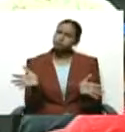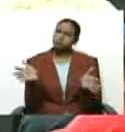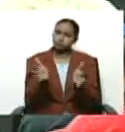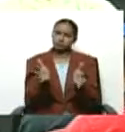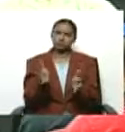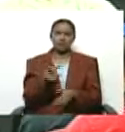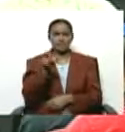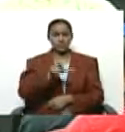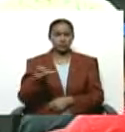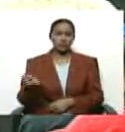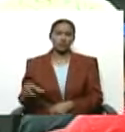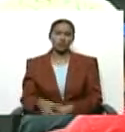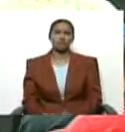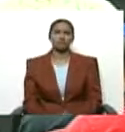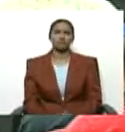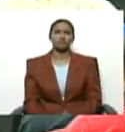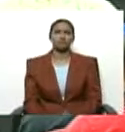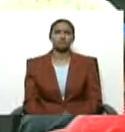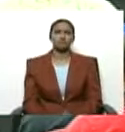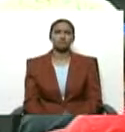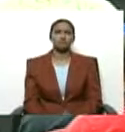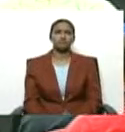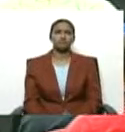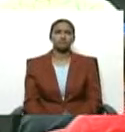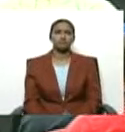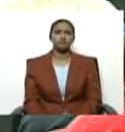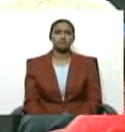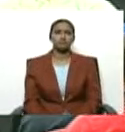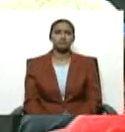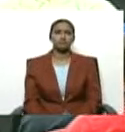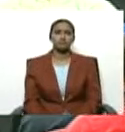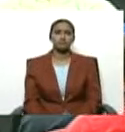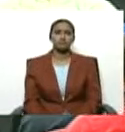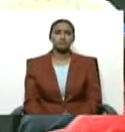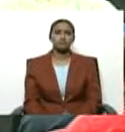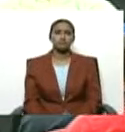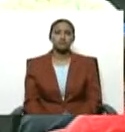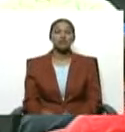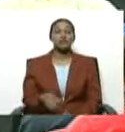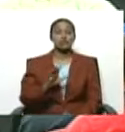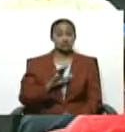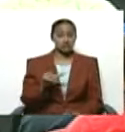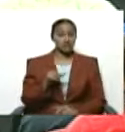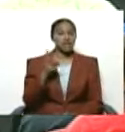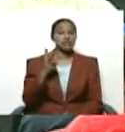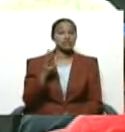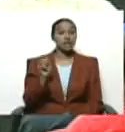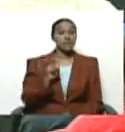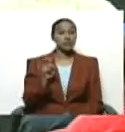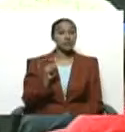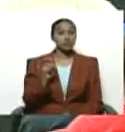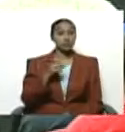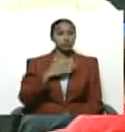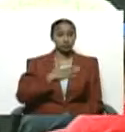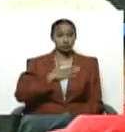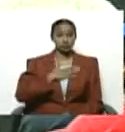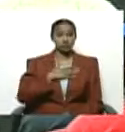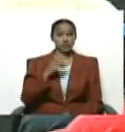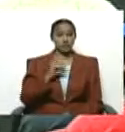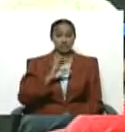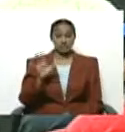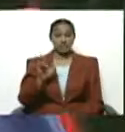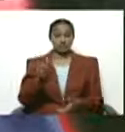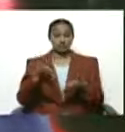¿Ah? ¿El 11? Ya tengo 3 meses, pero ya tengo mi partida de nacimiento del Zulia.